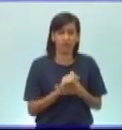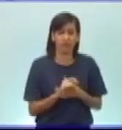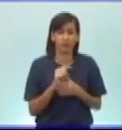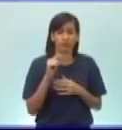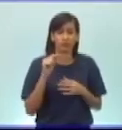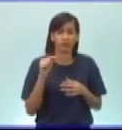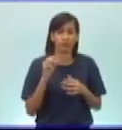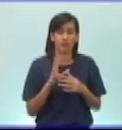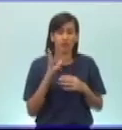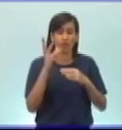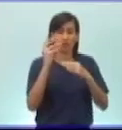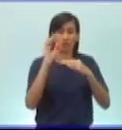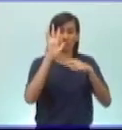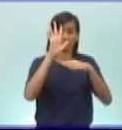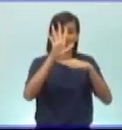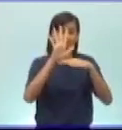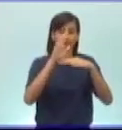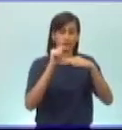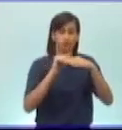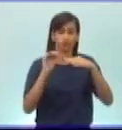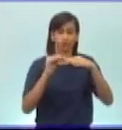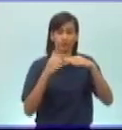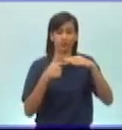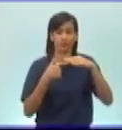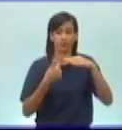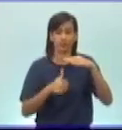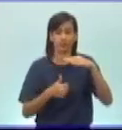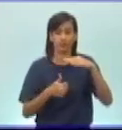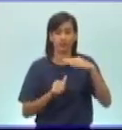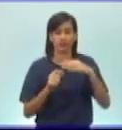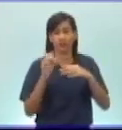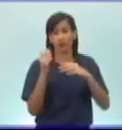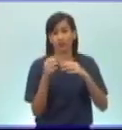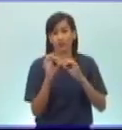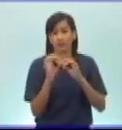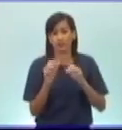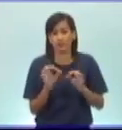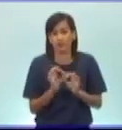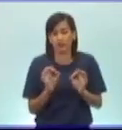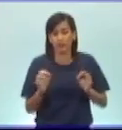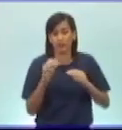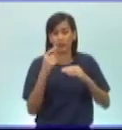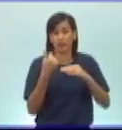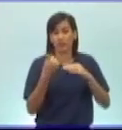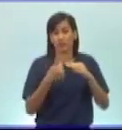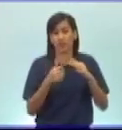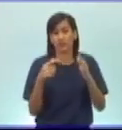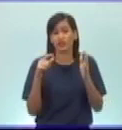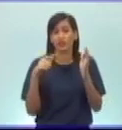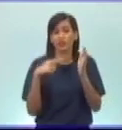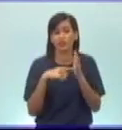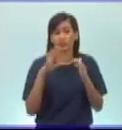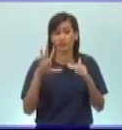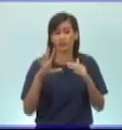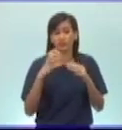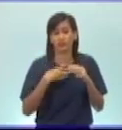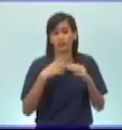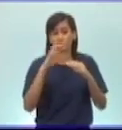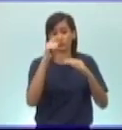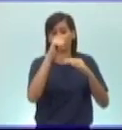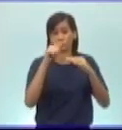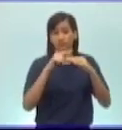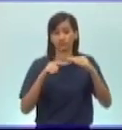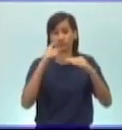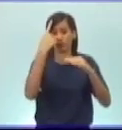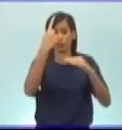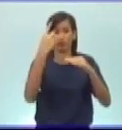5. Y cuando lo simplificamos, porque 10 es múltiplo de 5, obtenemos como